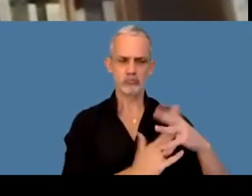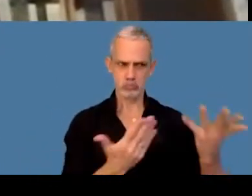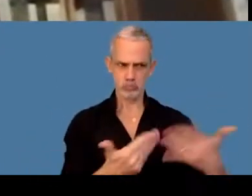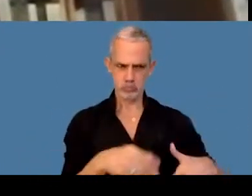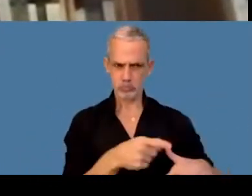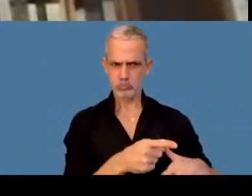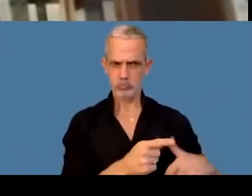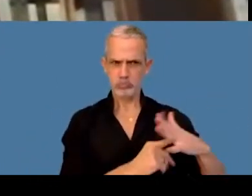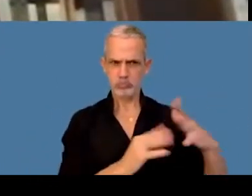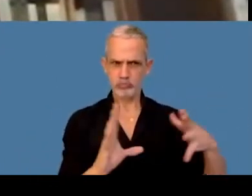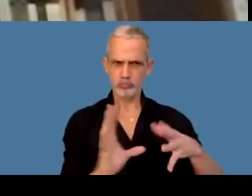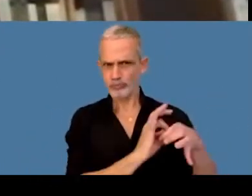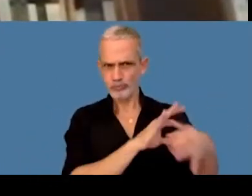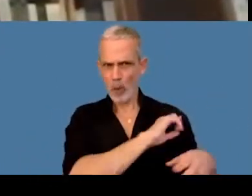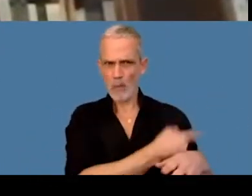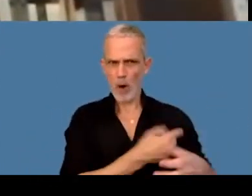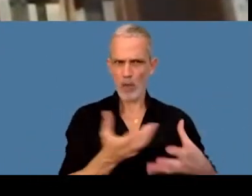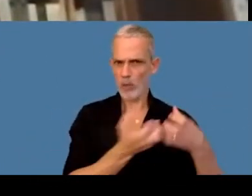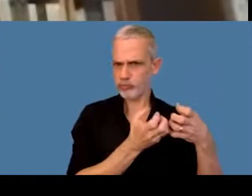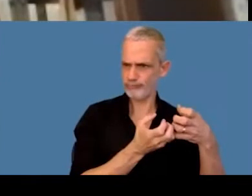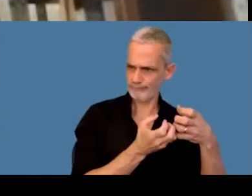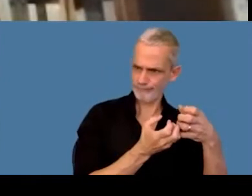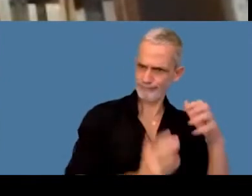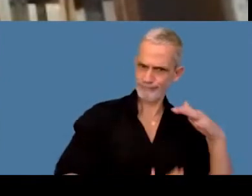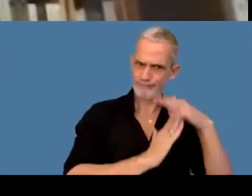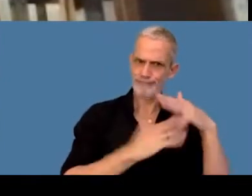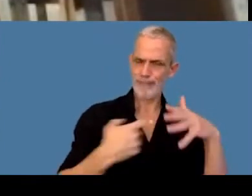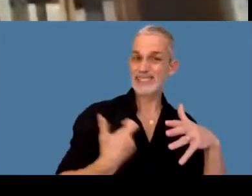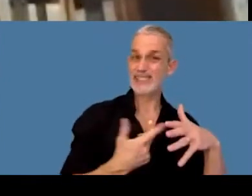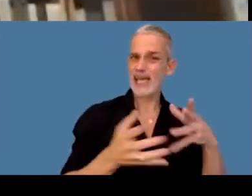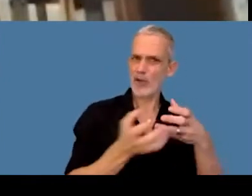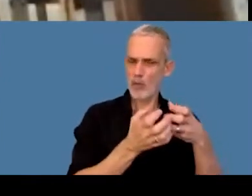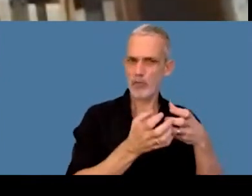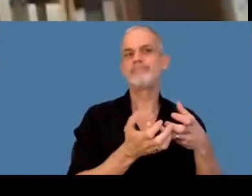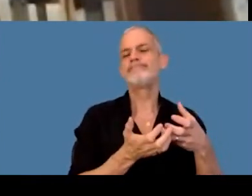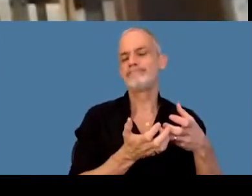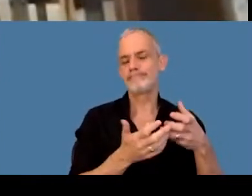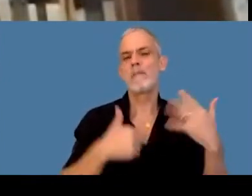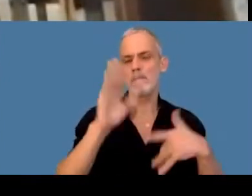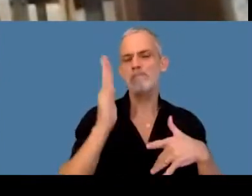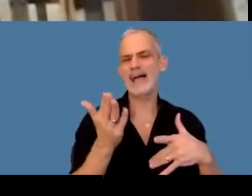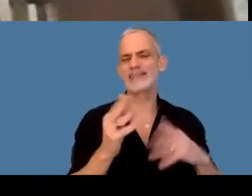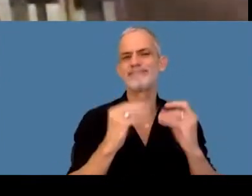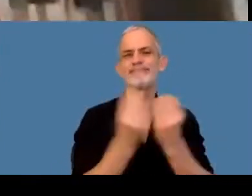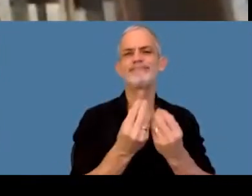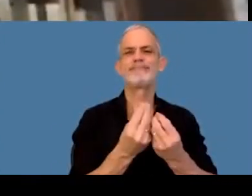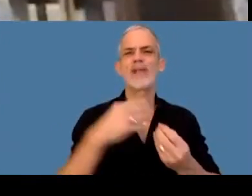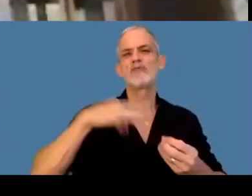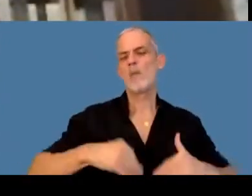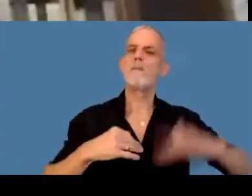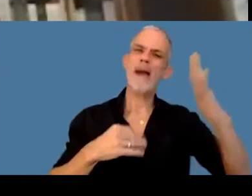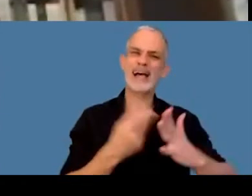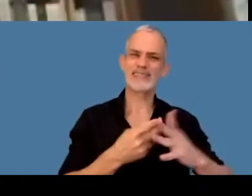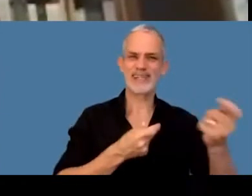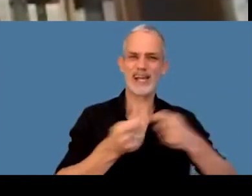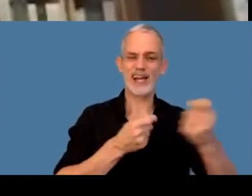mantener la concentración sindical, en general obtienen mejores resultados que en los ámbitos donde hay